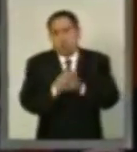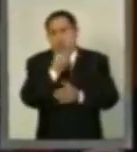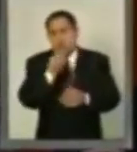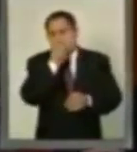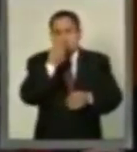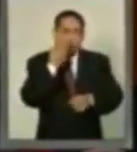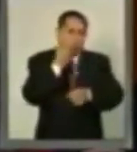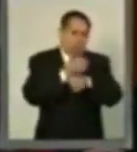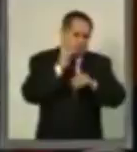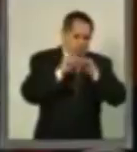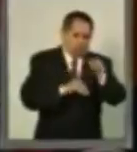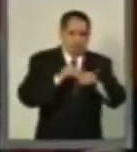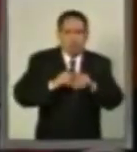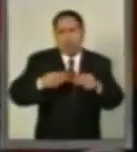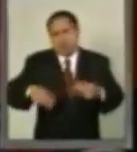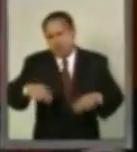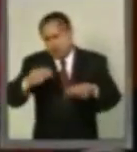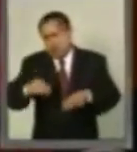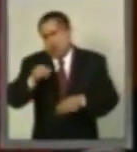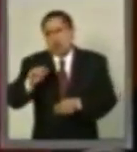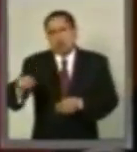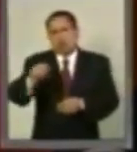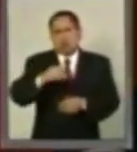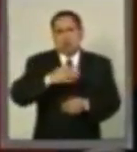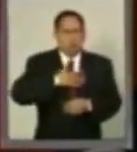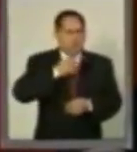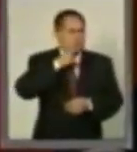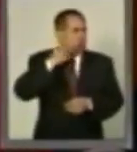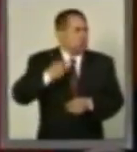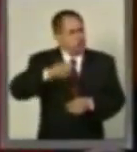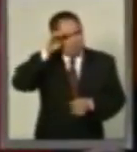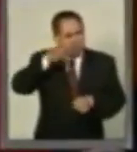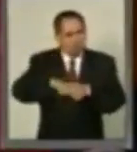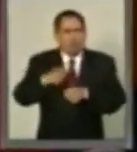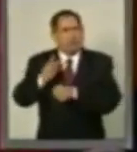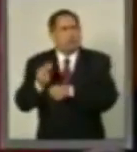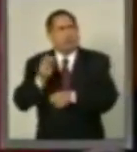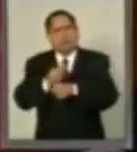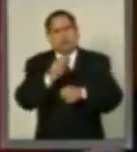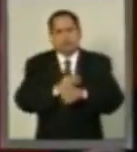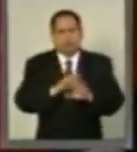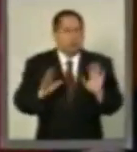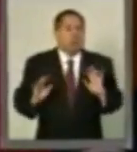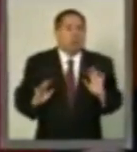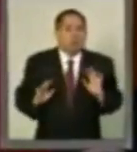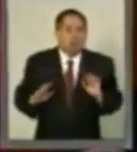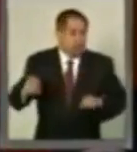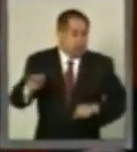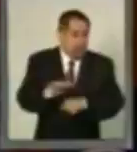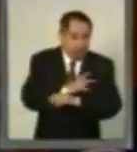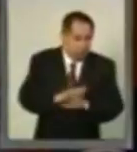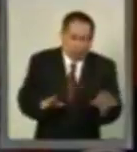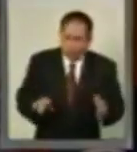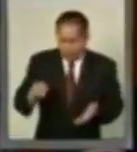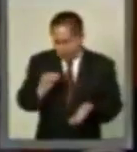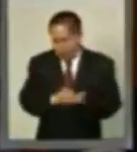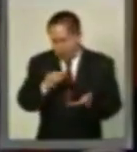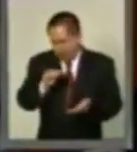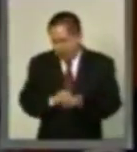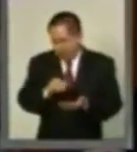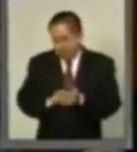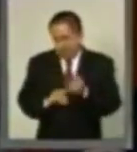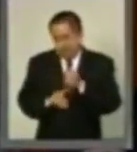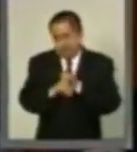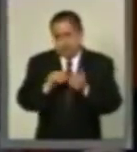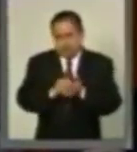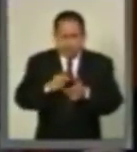escuelas, de mercados, de nuestro patrimonio cultural. No ha pasado la desgracia, déjenme decirlo